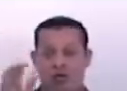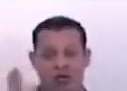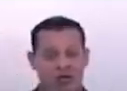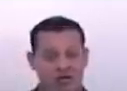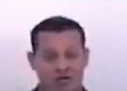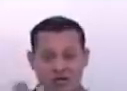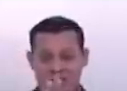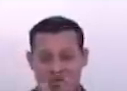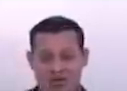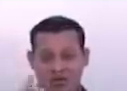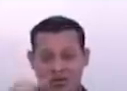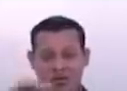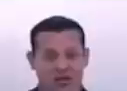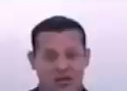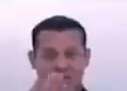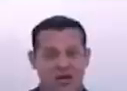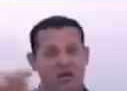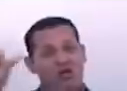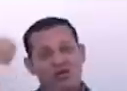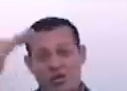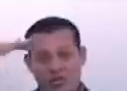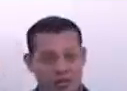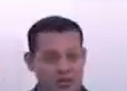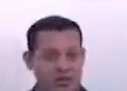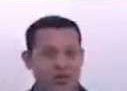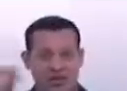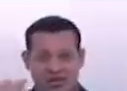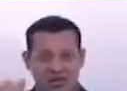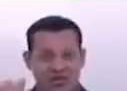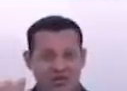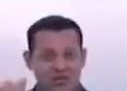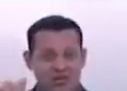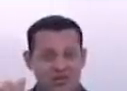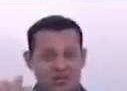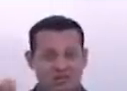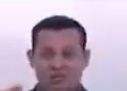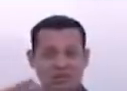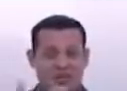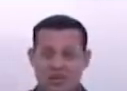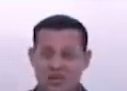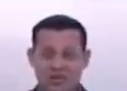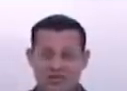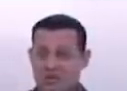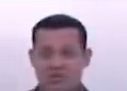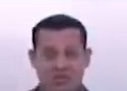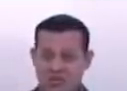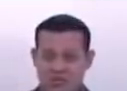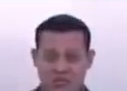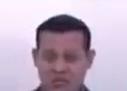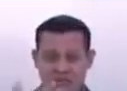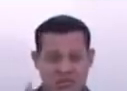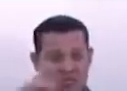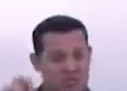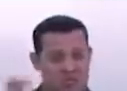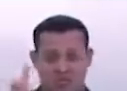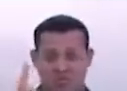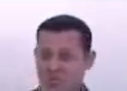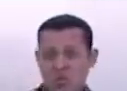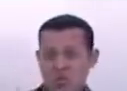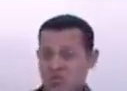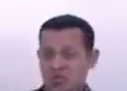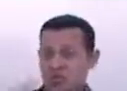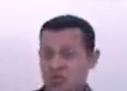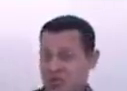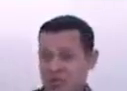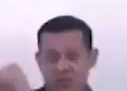y documentales que les pagan de afuera. Eso es el enemigo del salvadoreño, no nuestro, no de la bancada CIAN. Nosotros estamos aquí